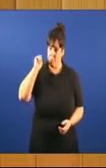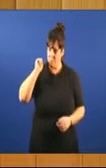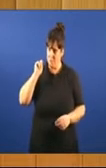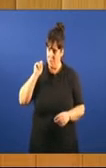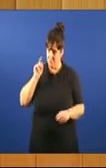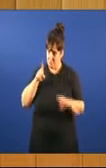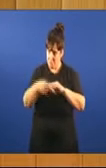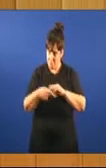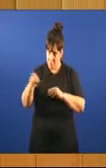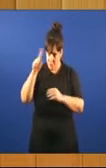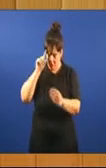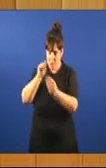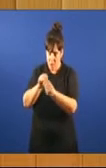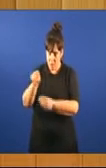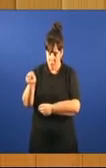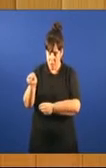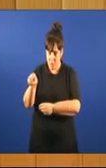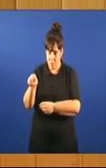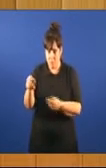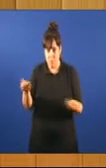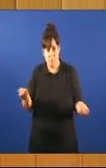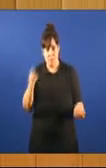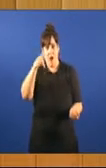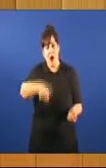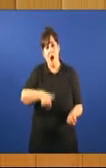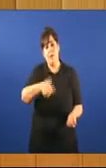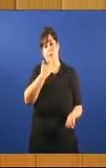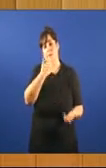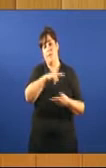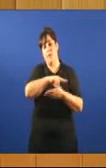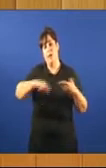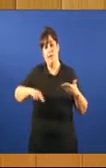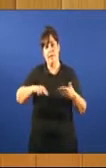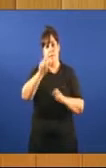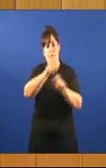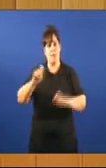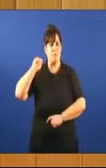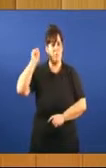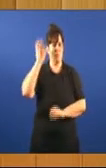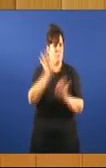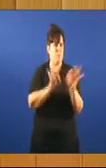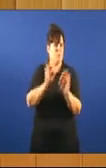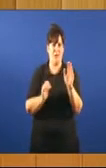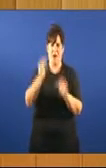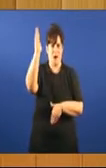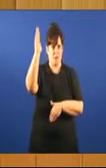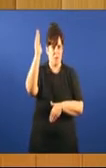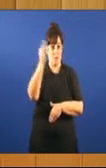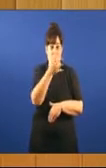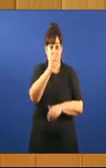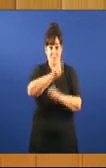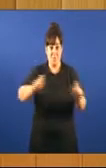Galiza temos a porcentaxe máis alta de pensionistas e, ademais, os nosos pensionistas cobran